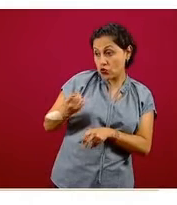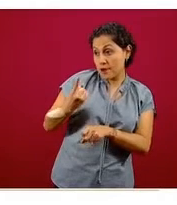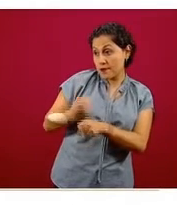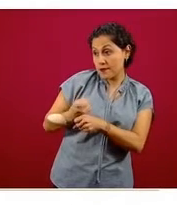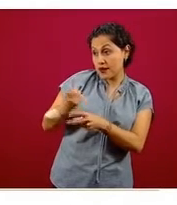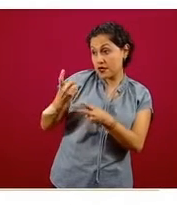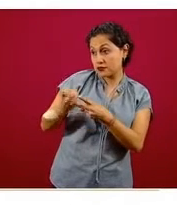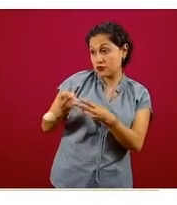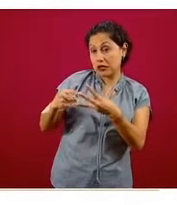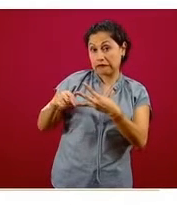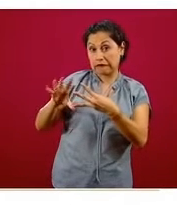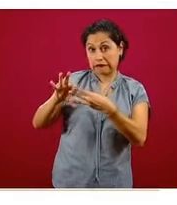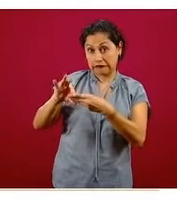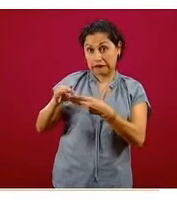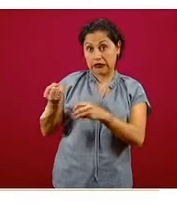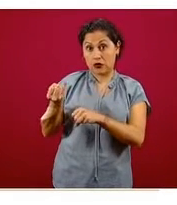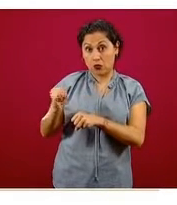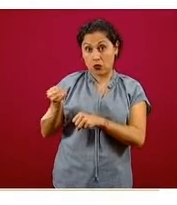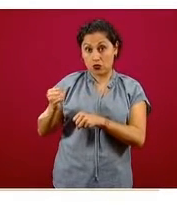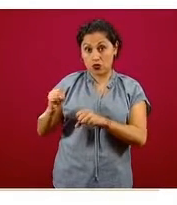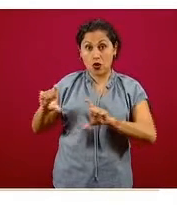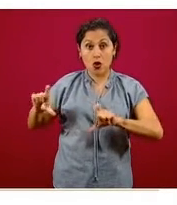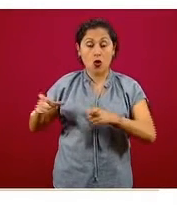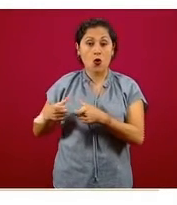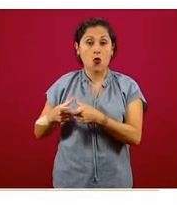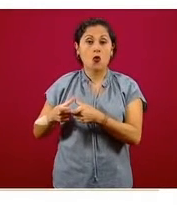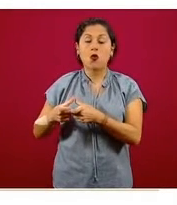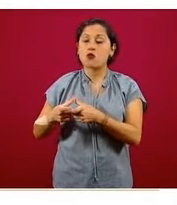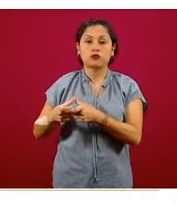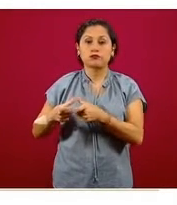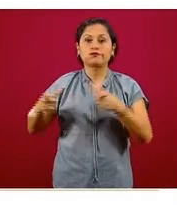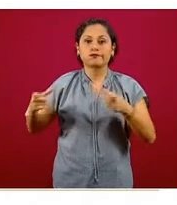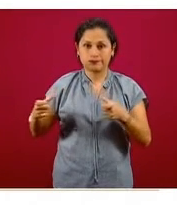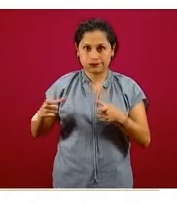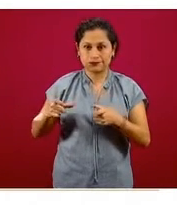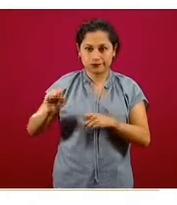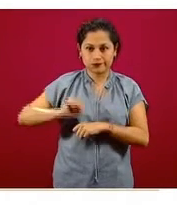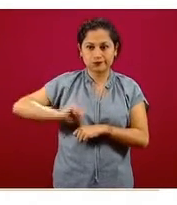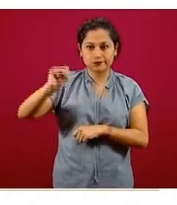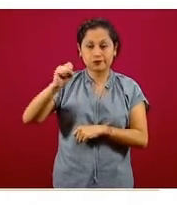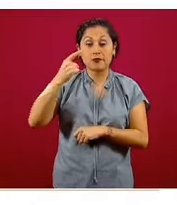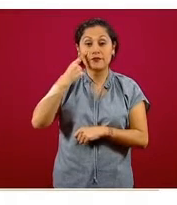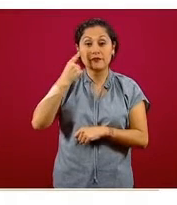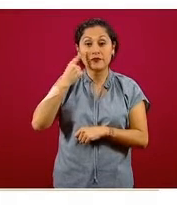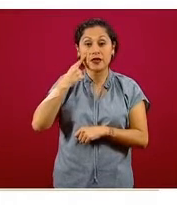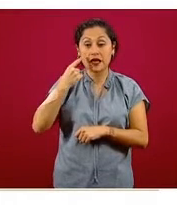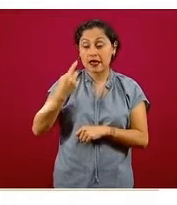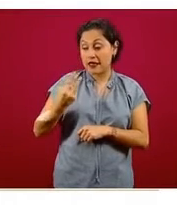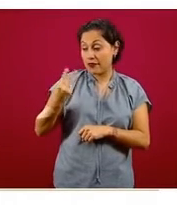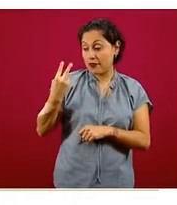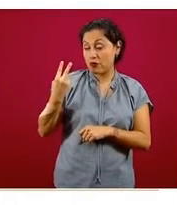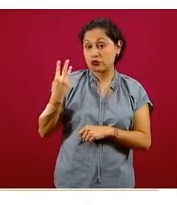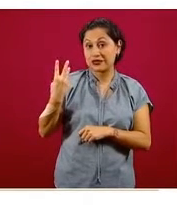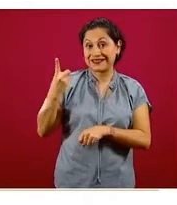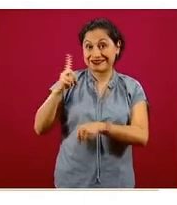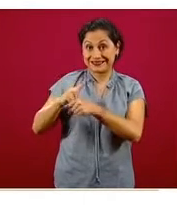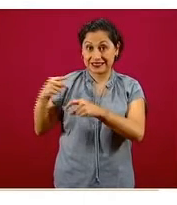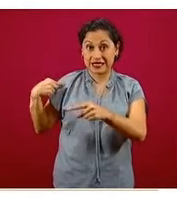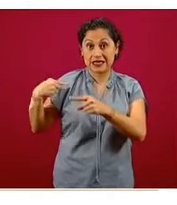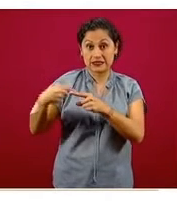también son la mayoría. De hecho, si ustedes pueden ver, el pico que tenemos en los últimos 2-3 días está dado por